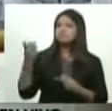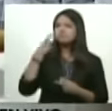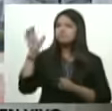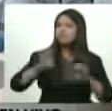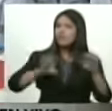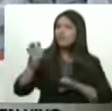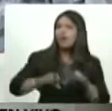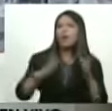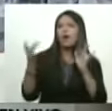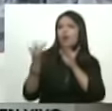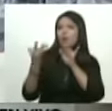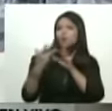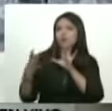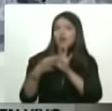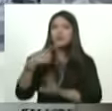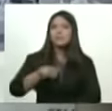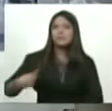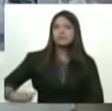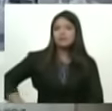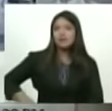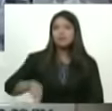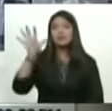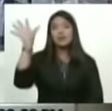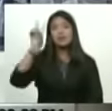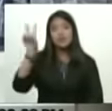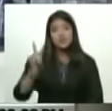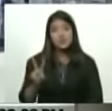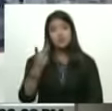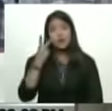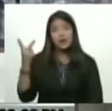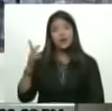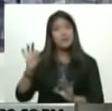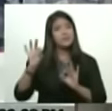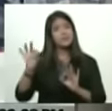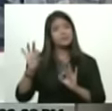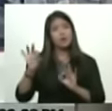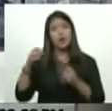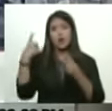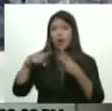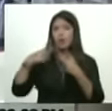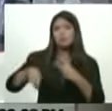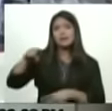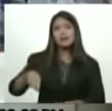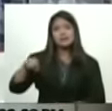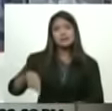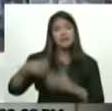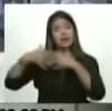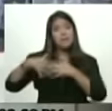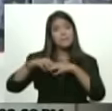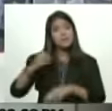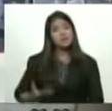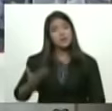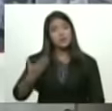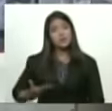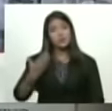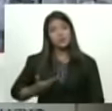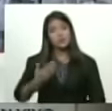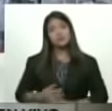¿Cómo evalúa ese acercamiento del primer mandatario nacional y en específico con los requerimientos de estos sectores tan importantes